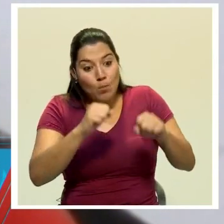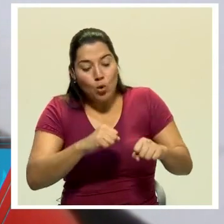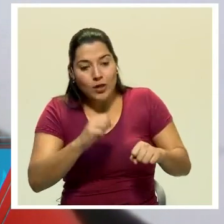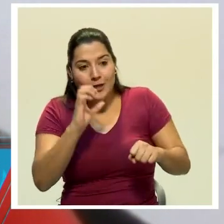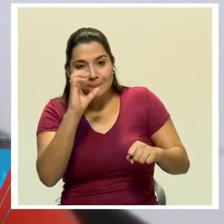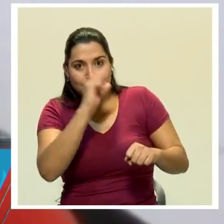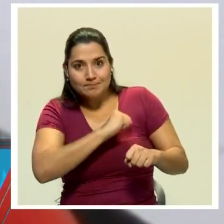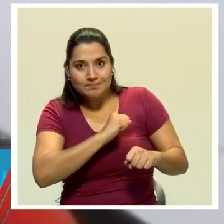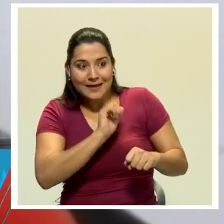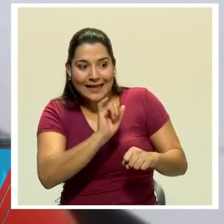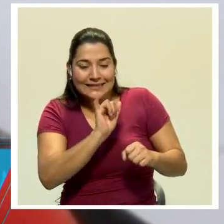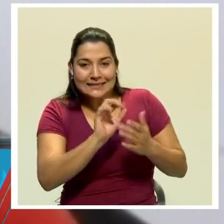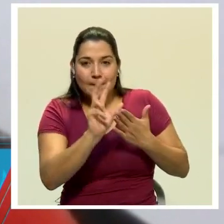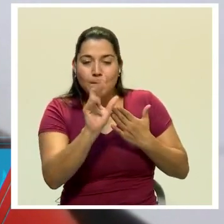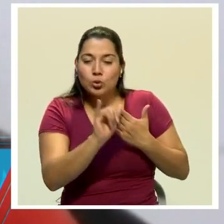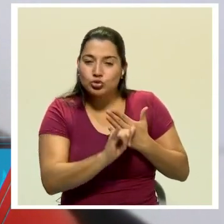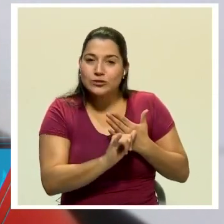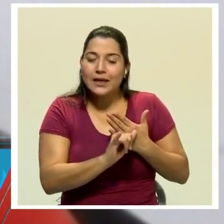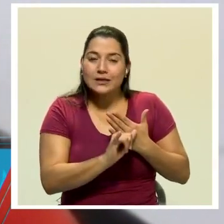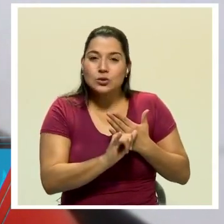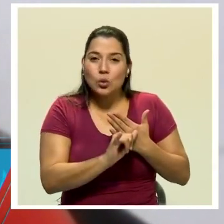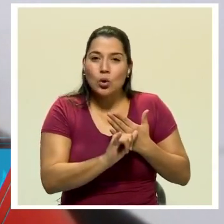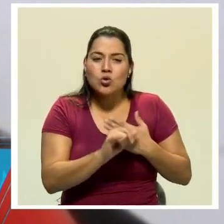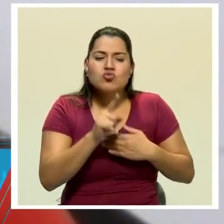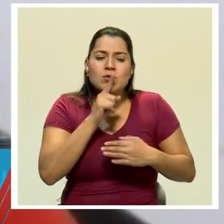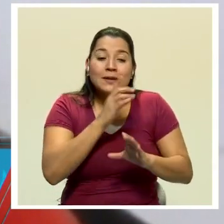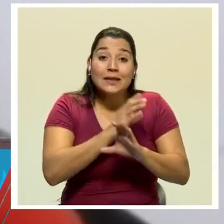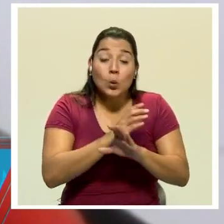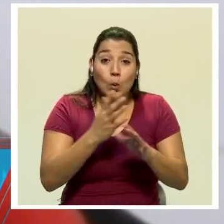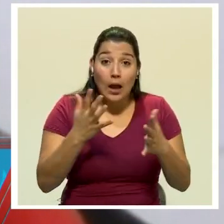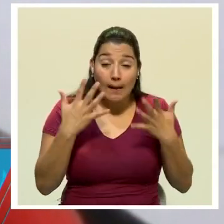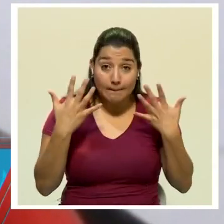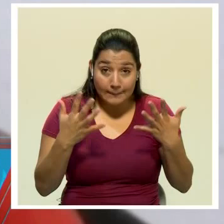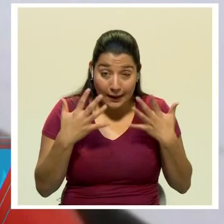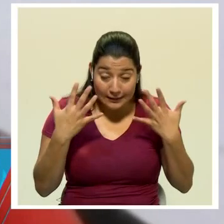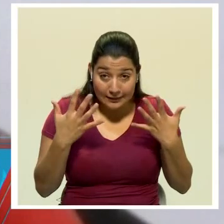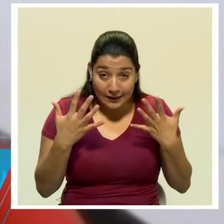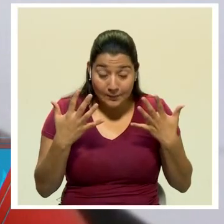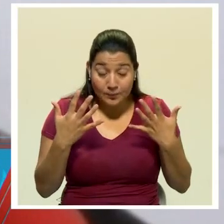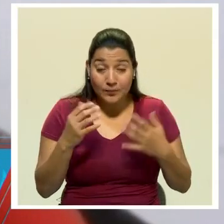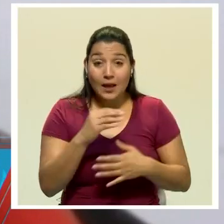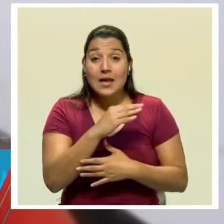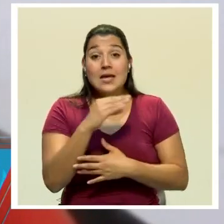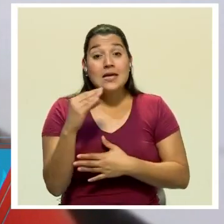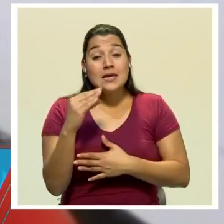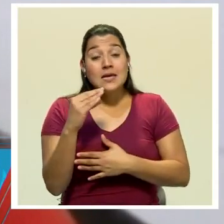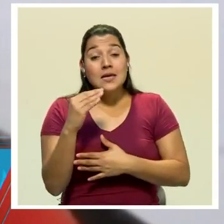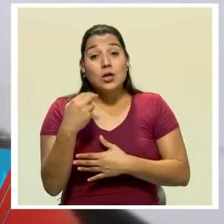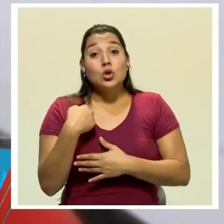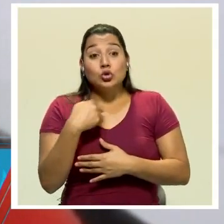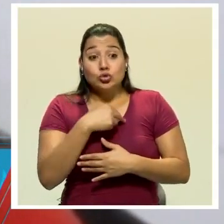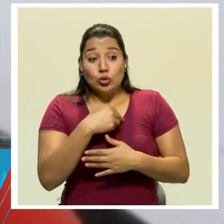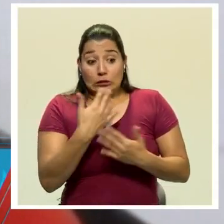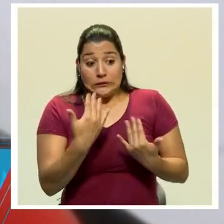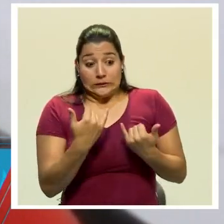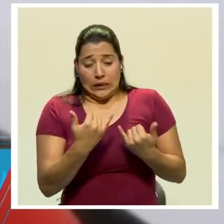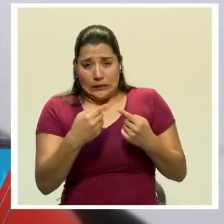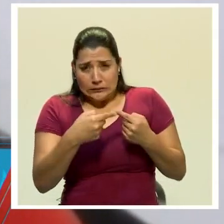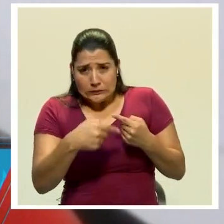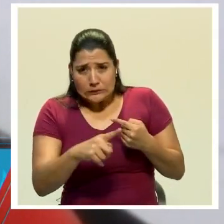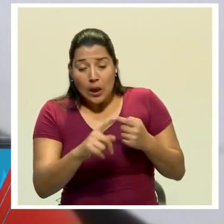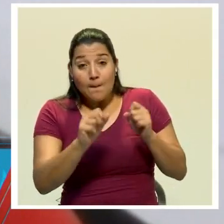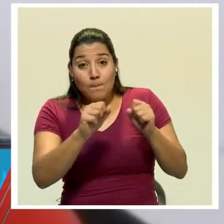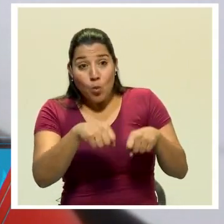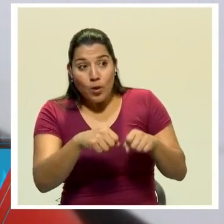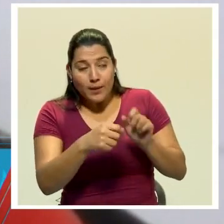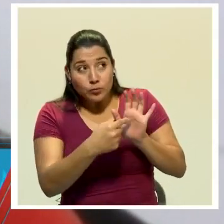es un proyecto ambiental. Y ellos estamos prontos a presentar